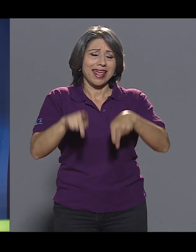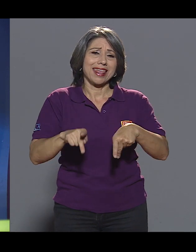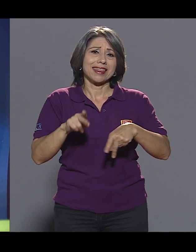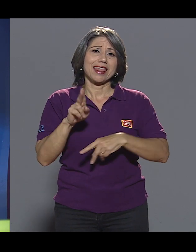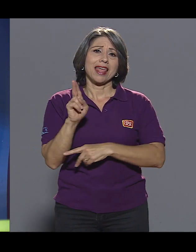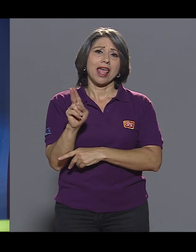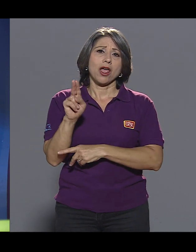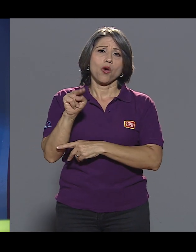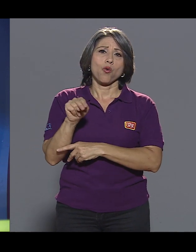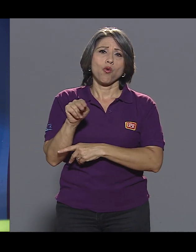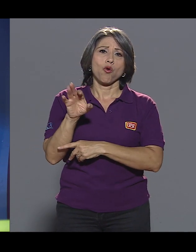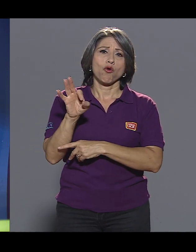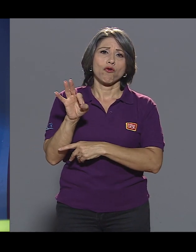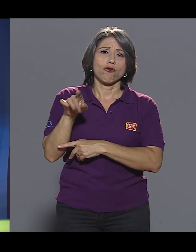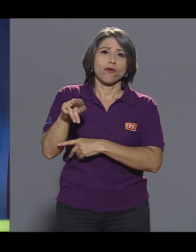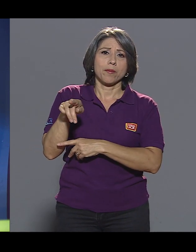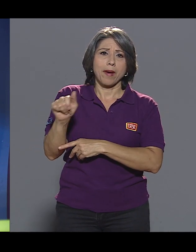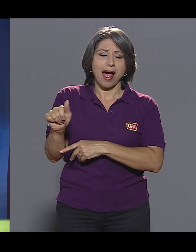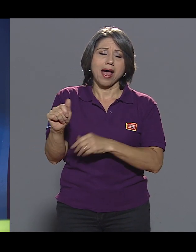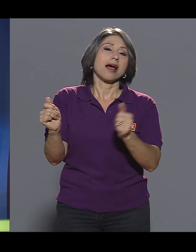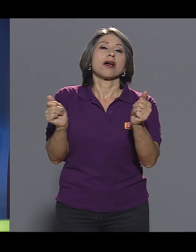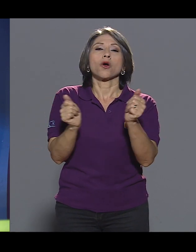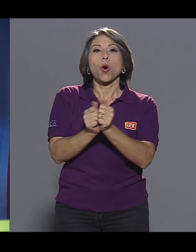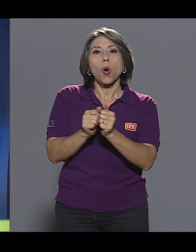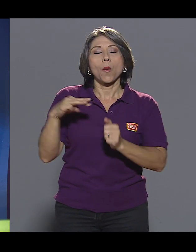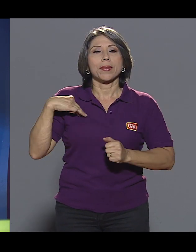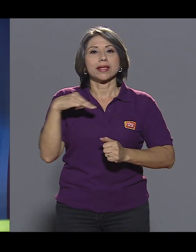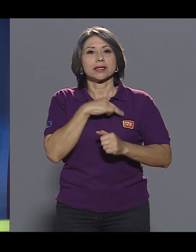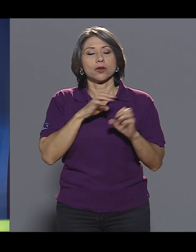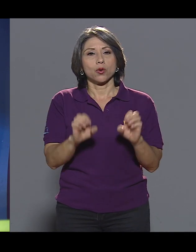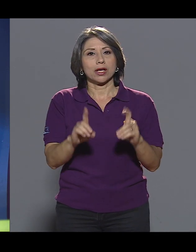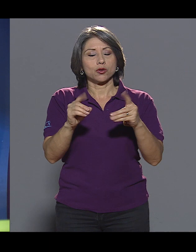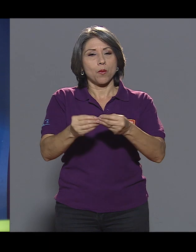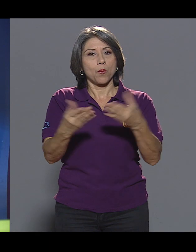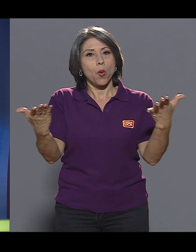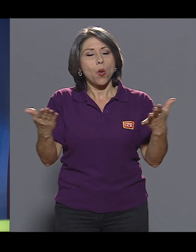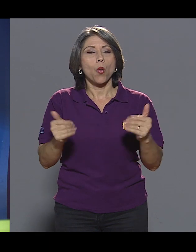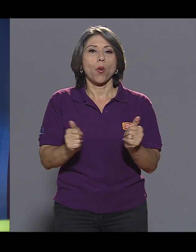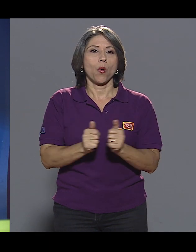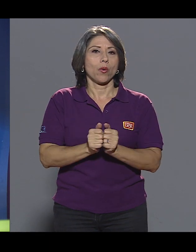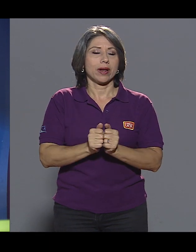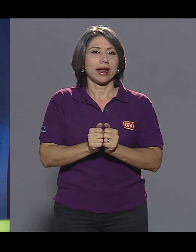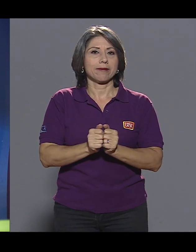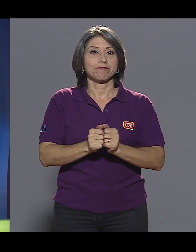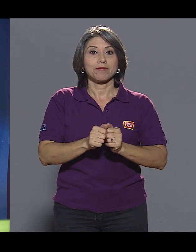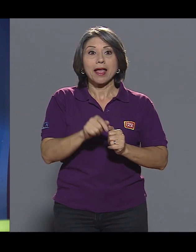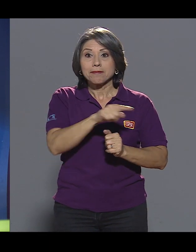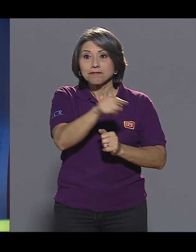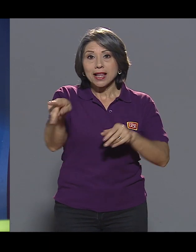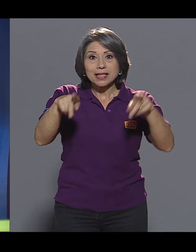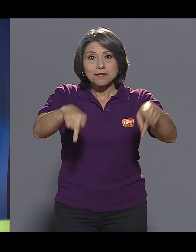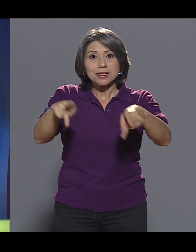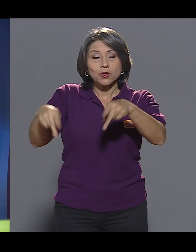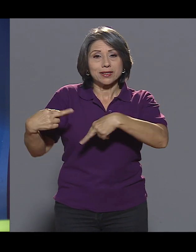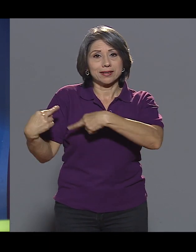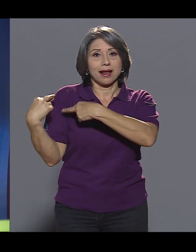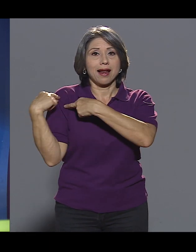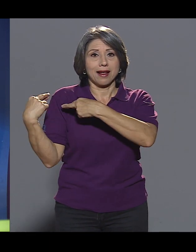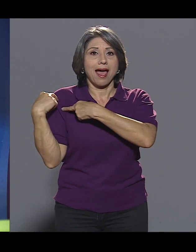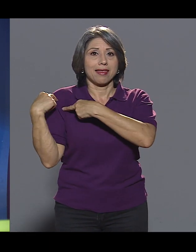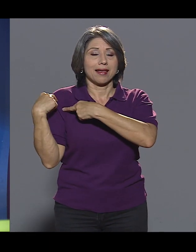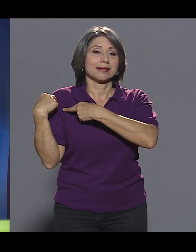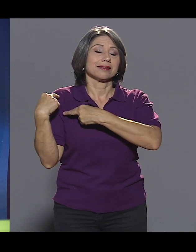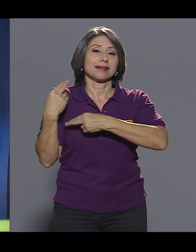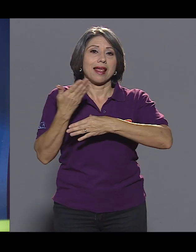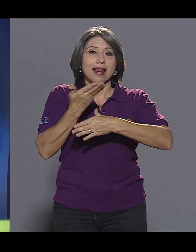UNFPA, junto con lo que el Ministerio de Educación Pública, las personas que están encargadas en